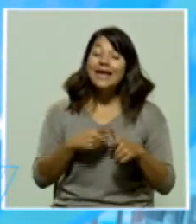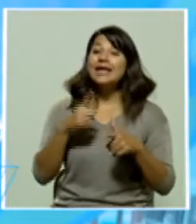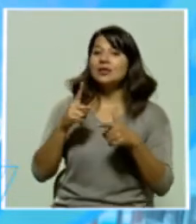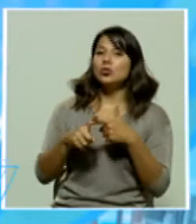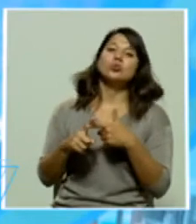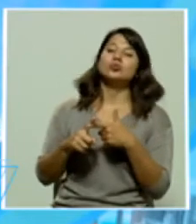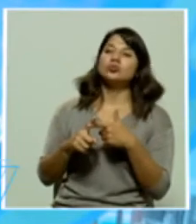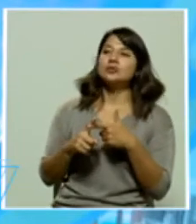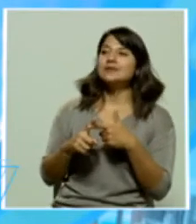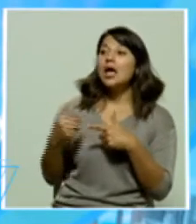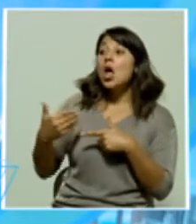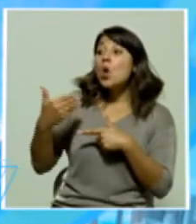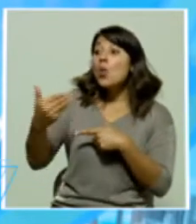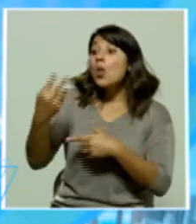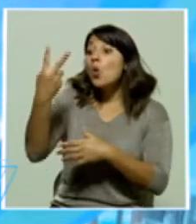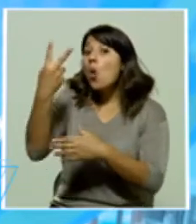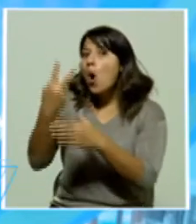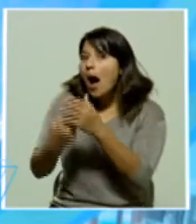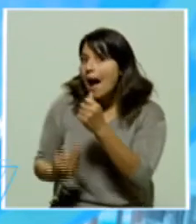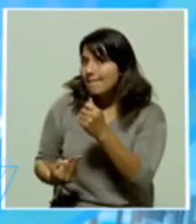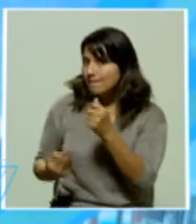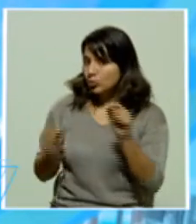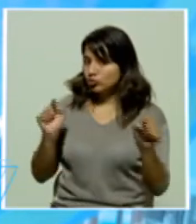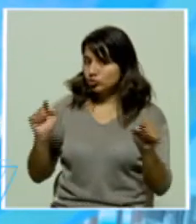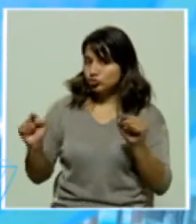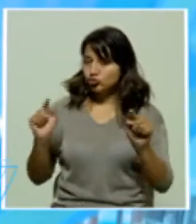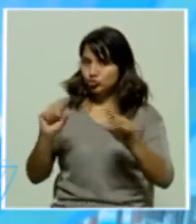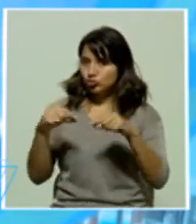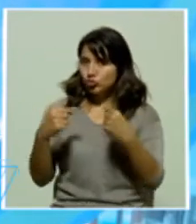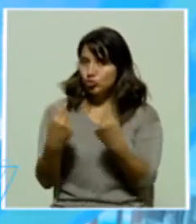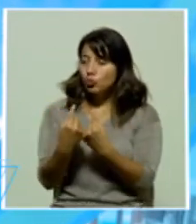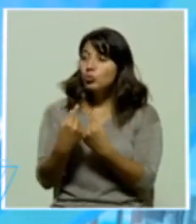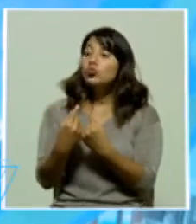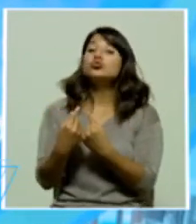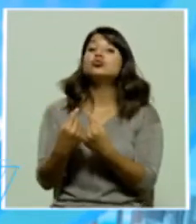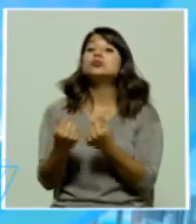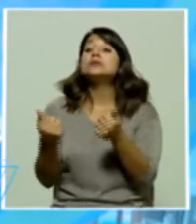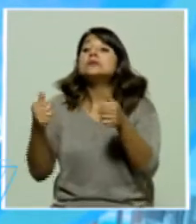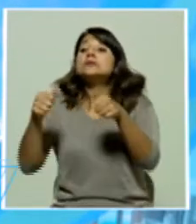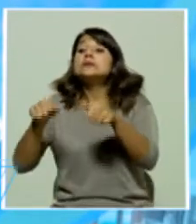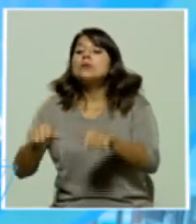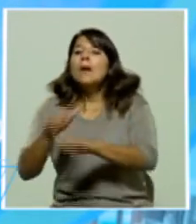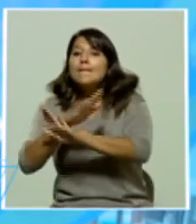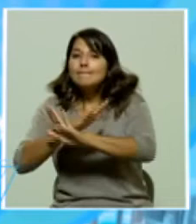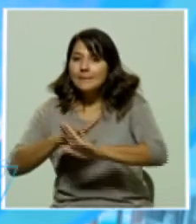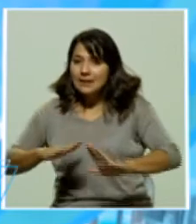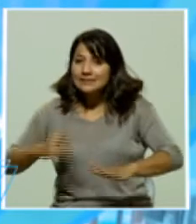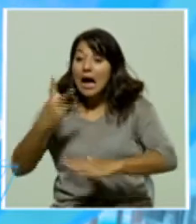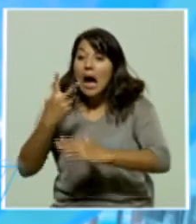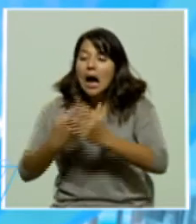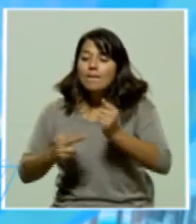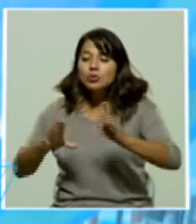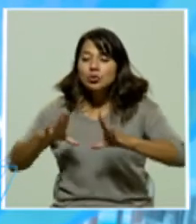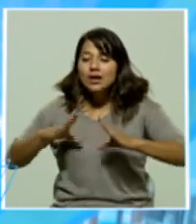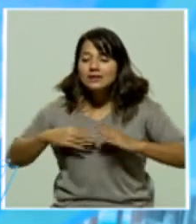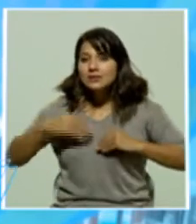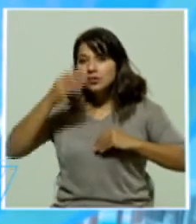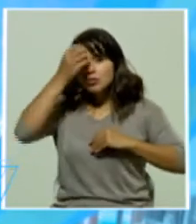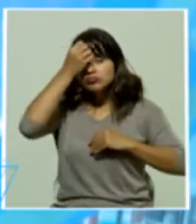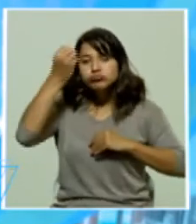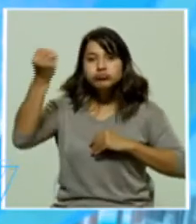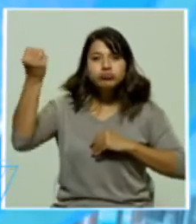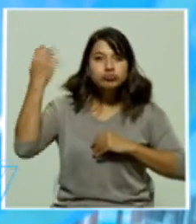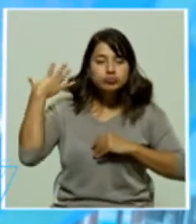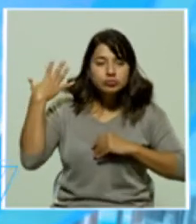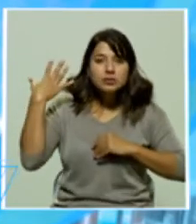disculpa, un proceso de paz en el cual ellas ceden al olvido, y por de ahí el título,